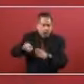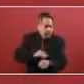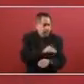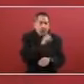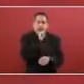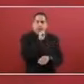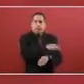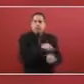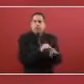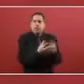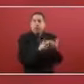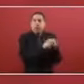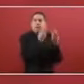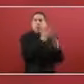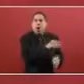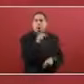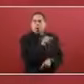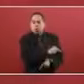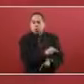Y la verdad,